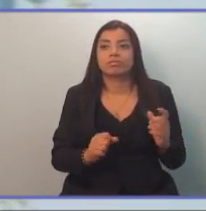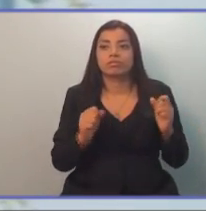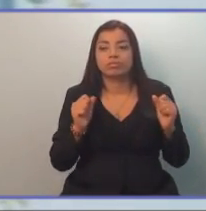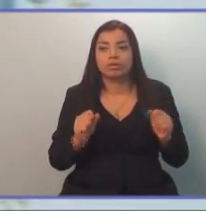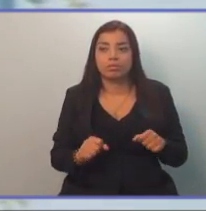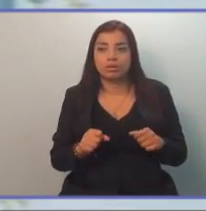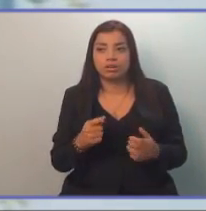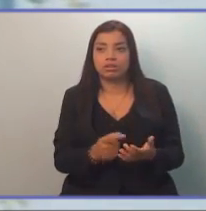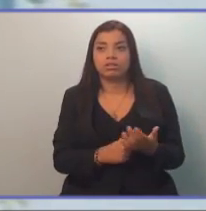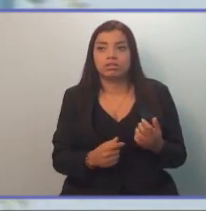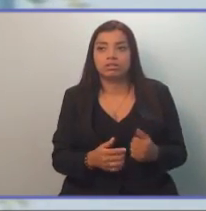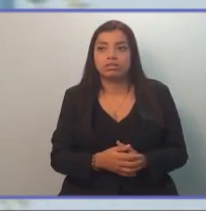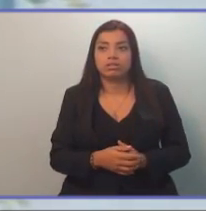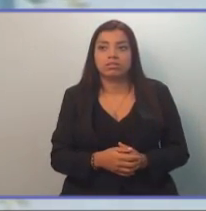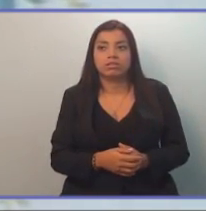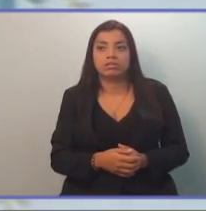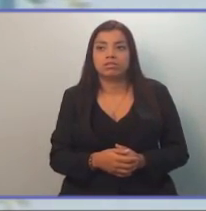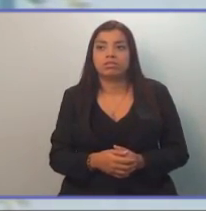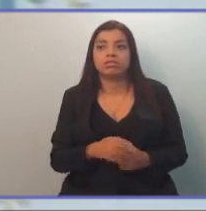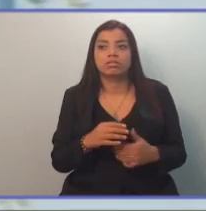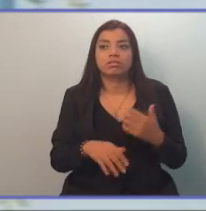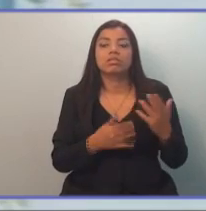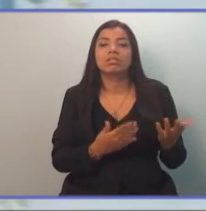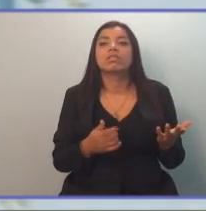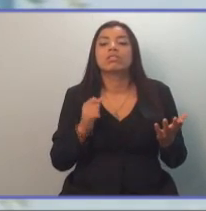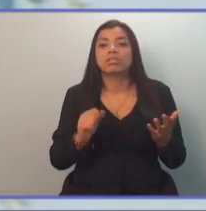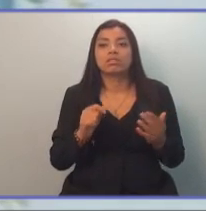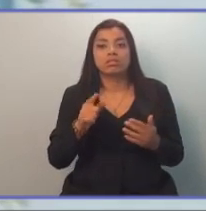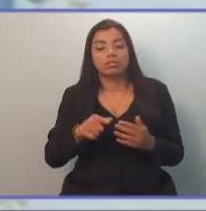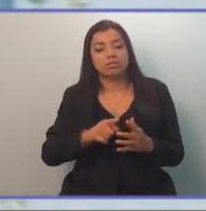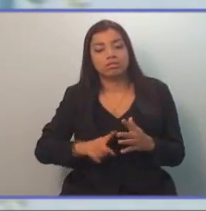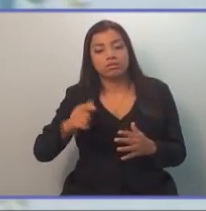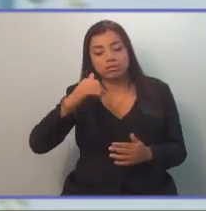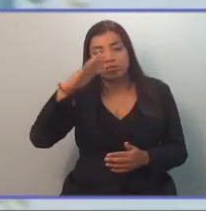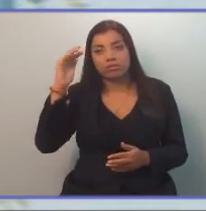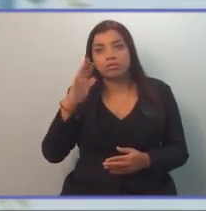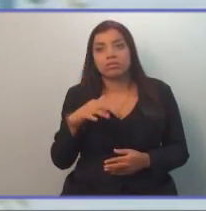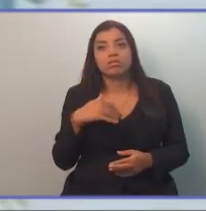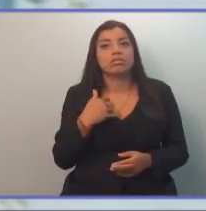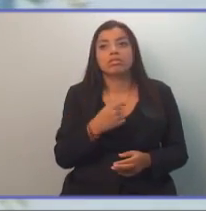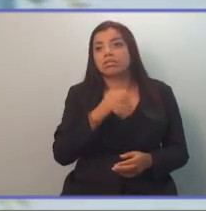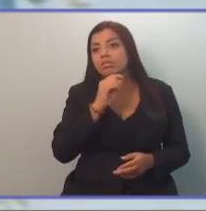que no se puede andar copiando modelos extranjeros si realmente no